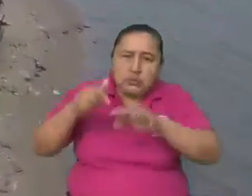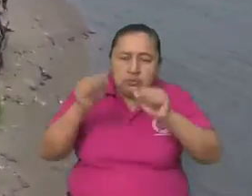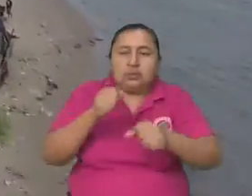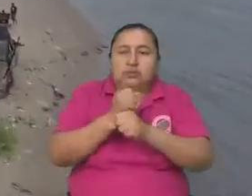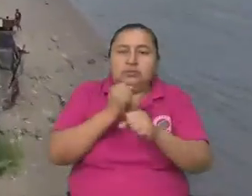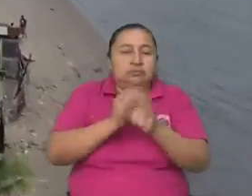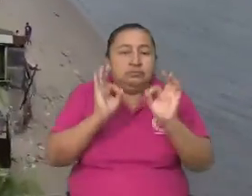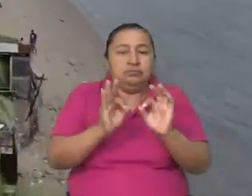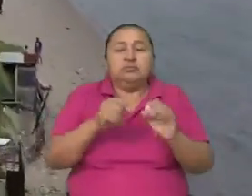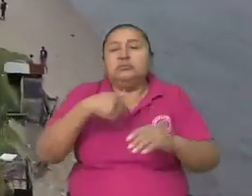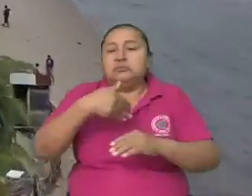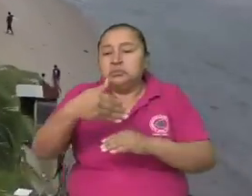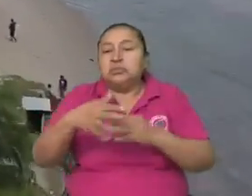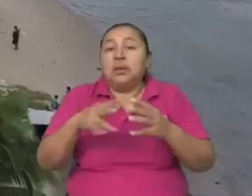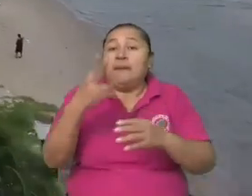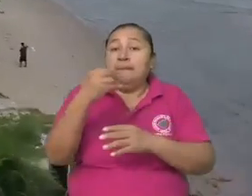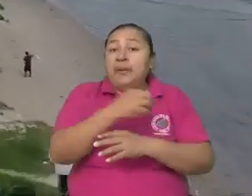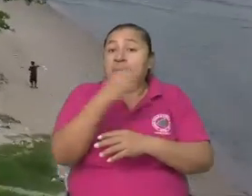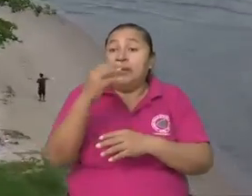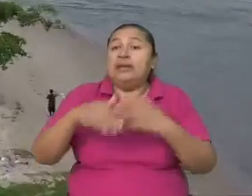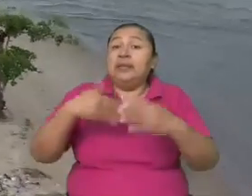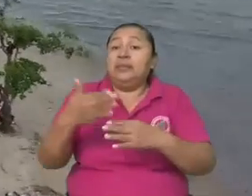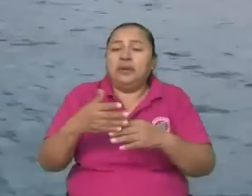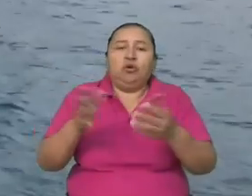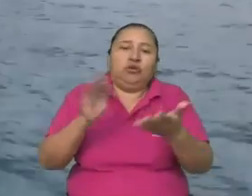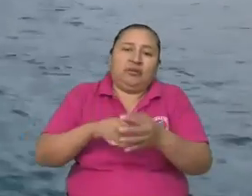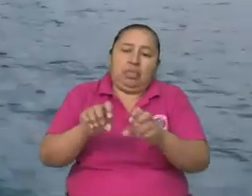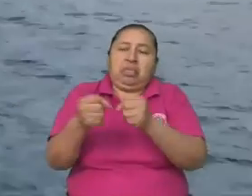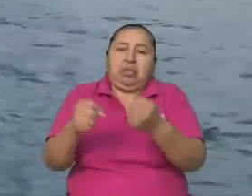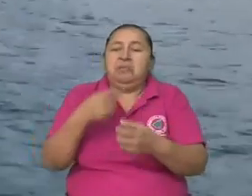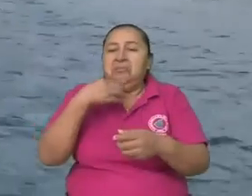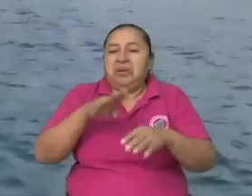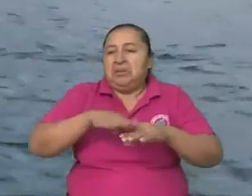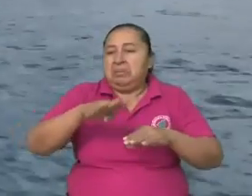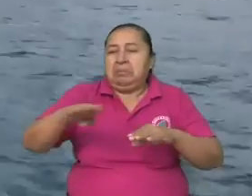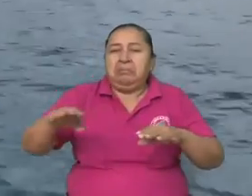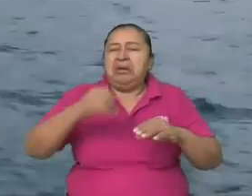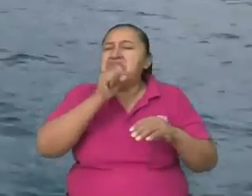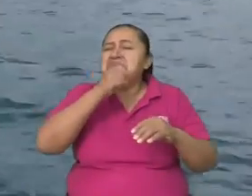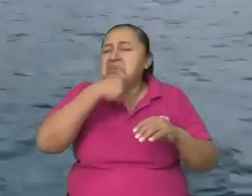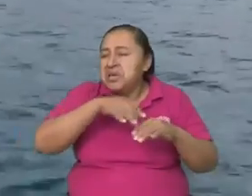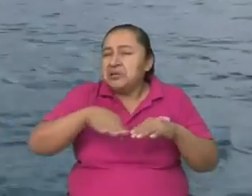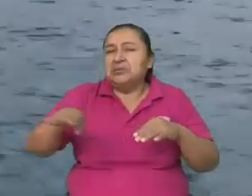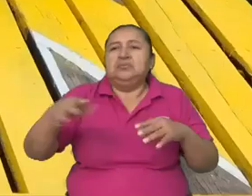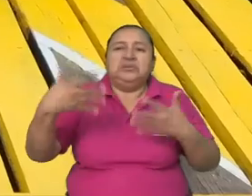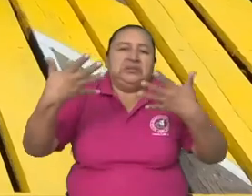operar. Pero a los 20 días se volvió a deteriorar, porque es una barcaza que ya está muy vieja y que ya